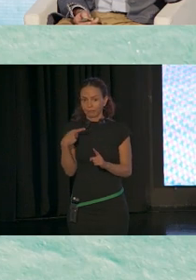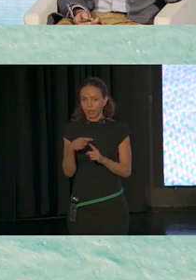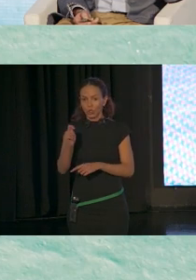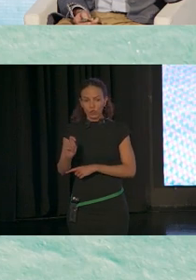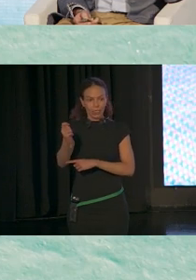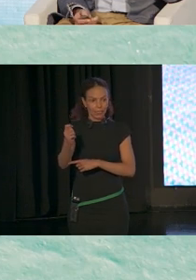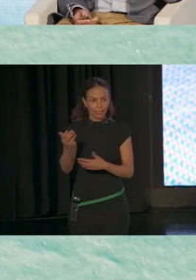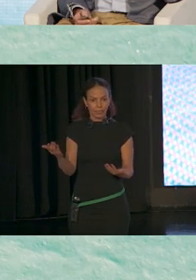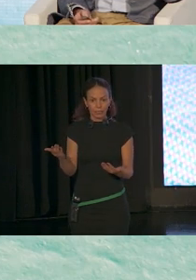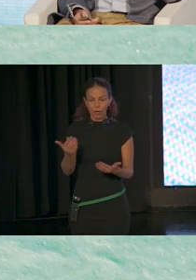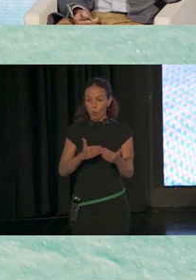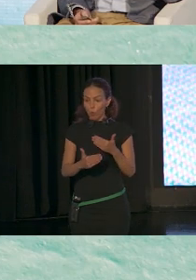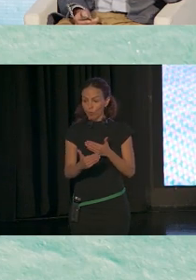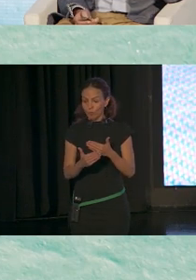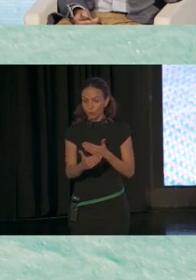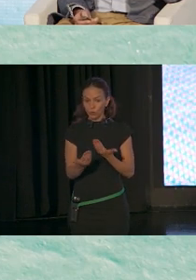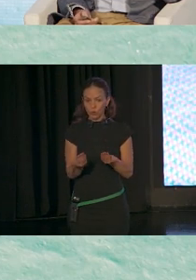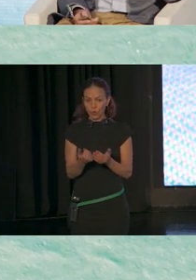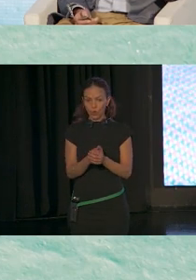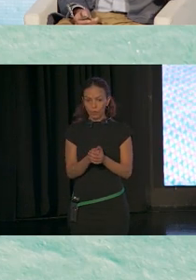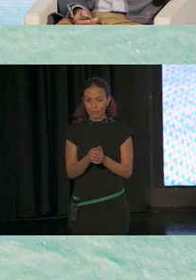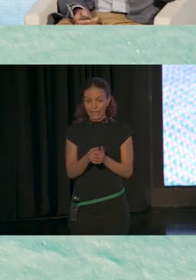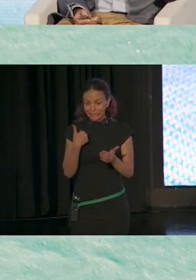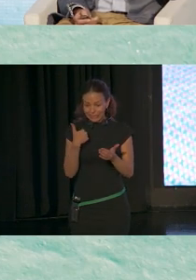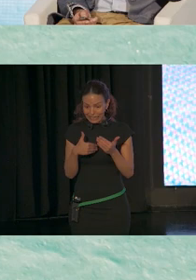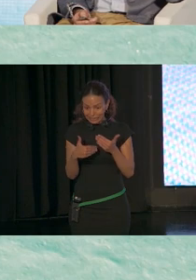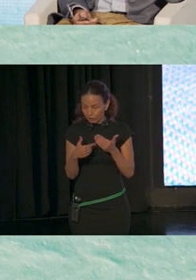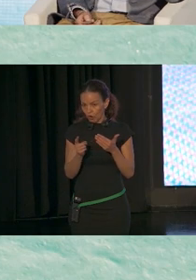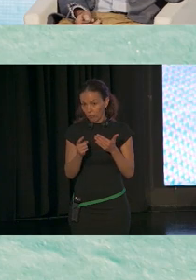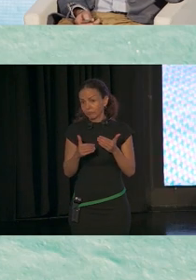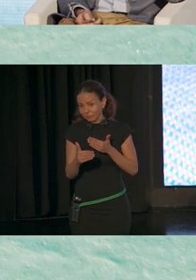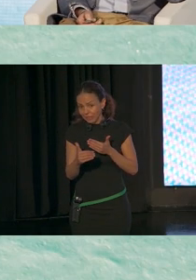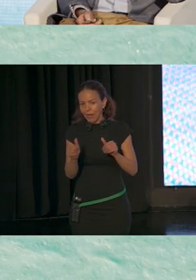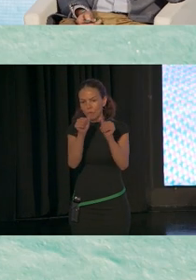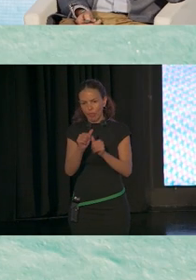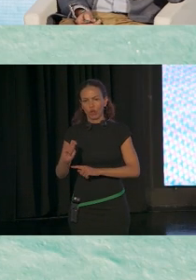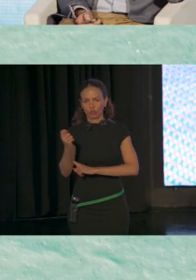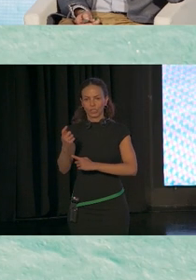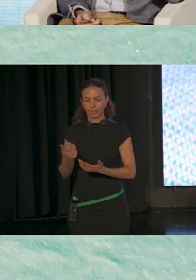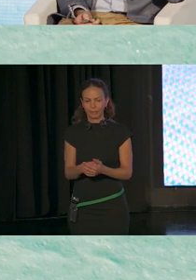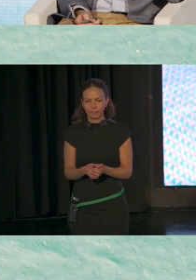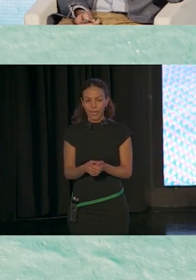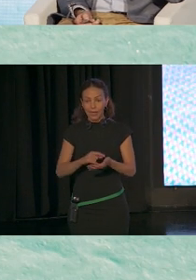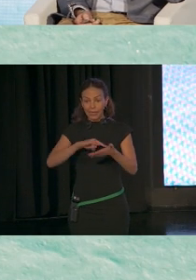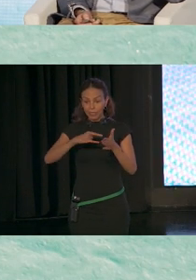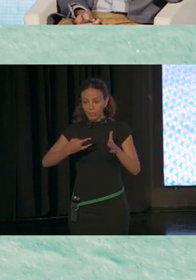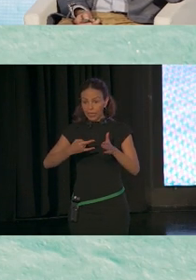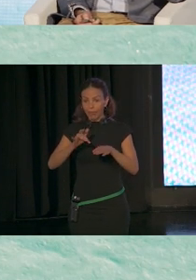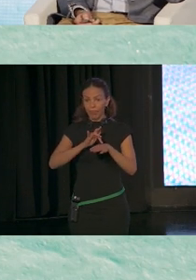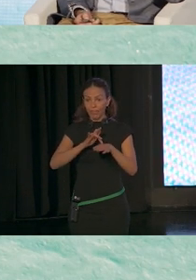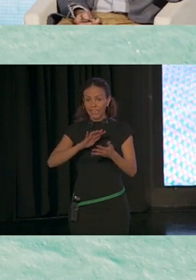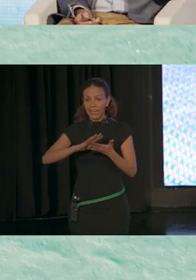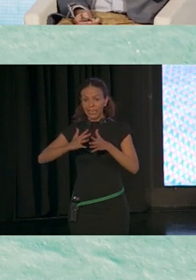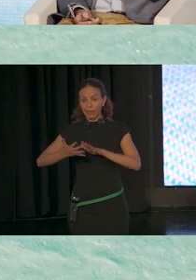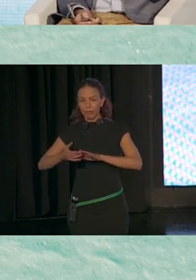sea en un futuro, si no es ya, el modelo. Y tecnología y digitalización